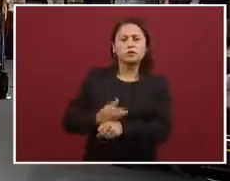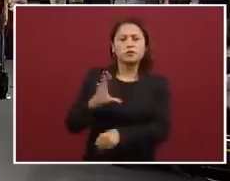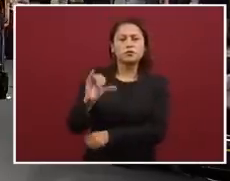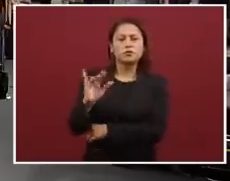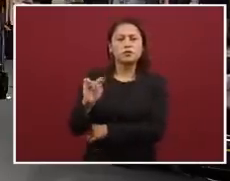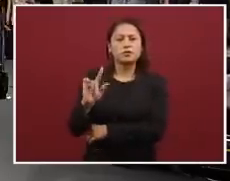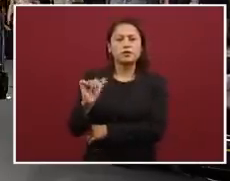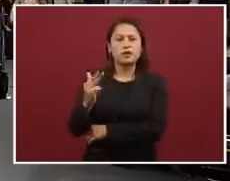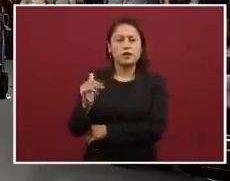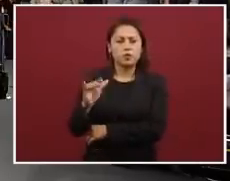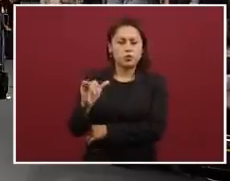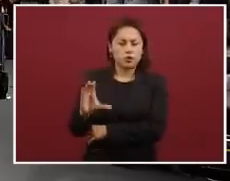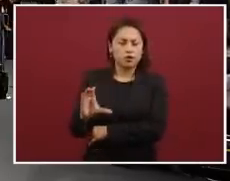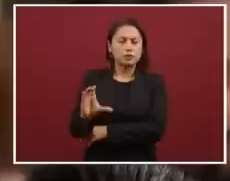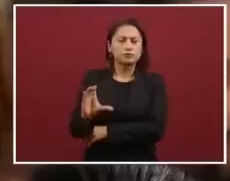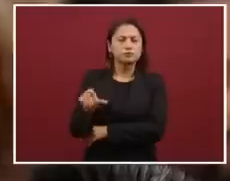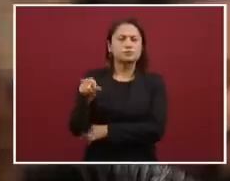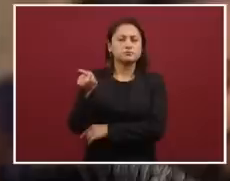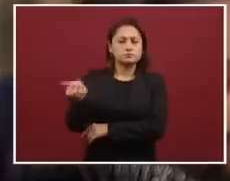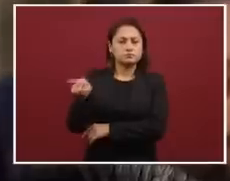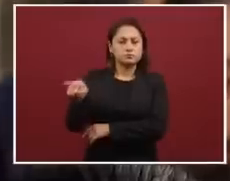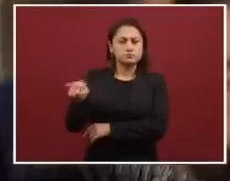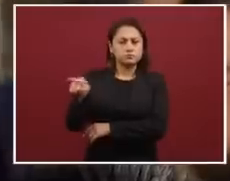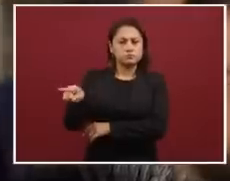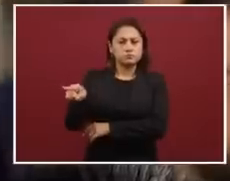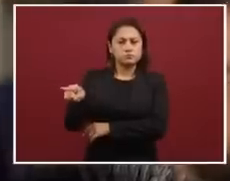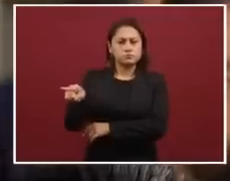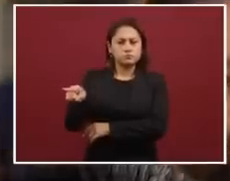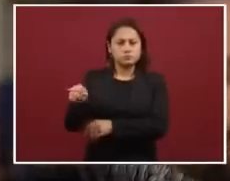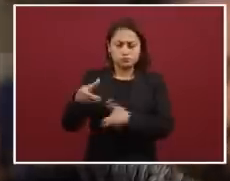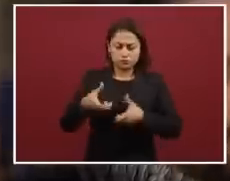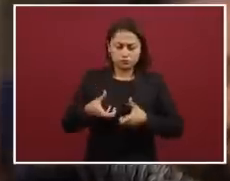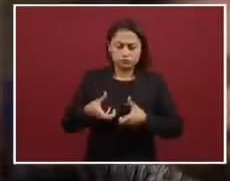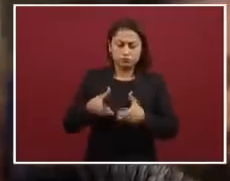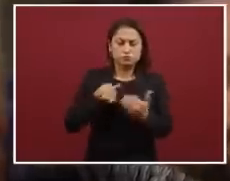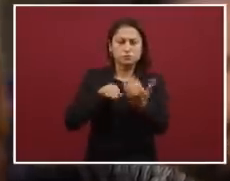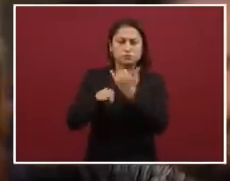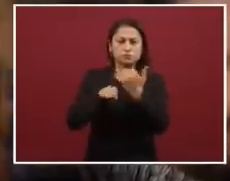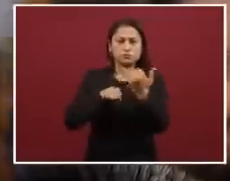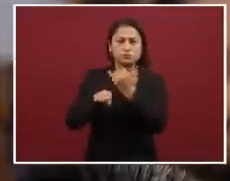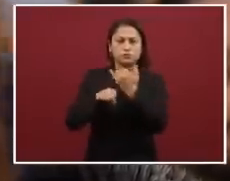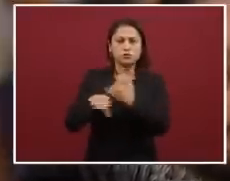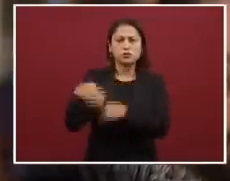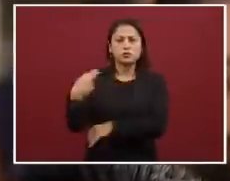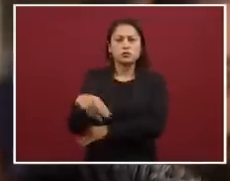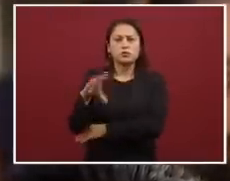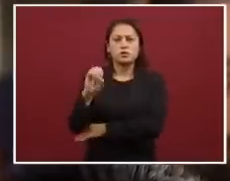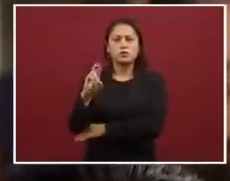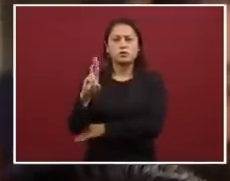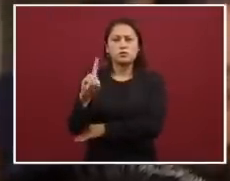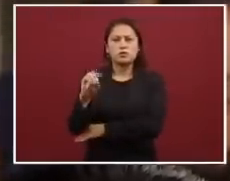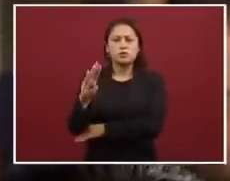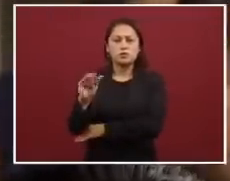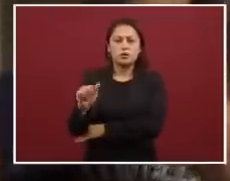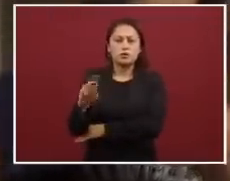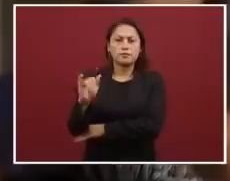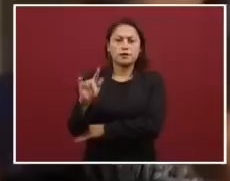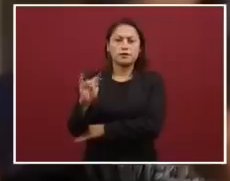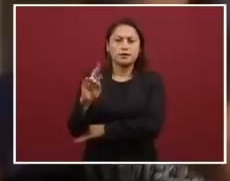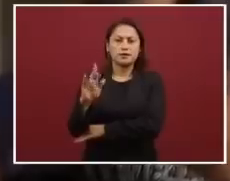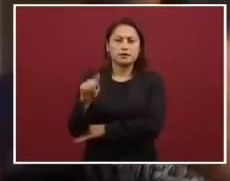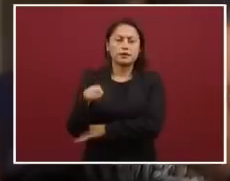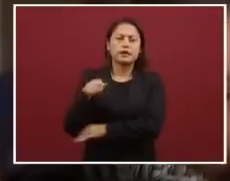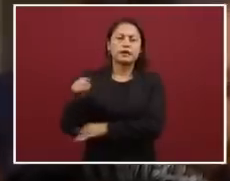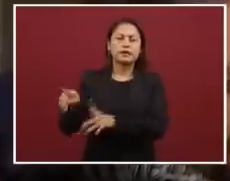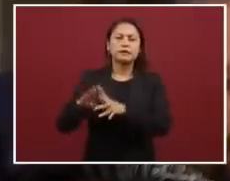varios corredores, pero principalmente en el corredor Córdoba-Maltrata, han secuestrado y extorsionado a muchos inmigrantes. El